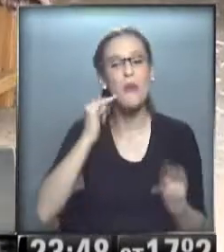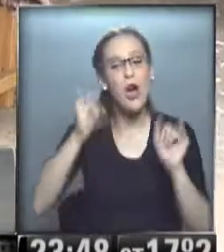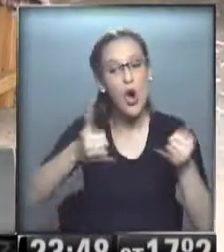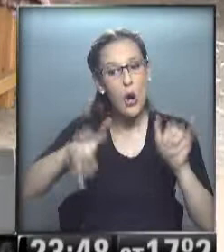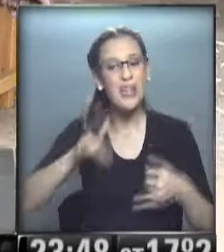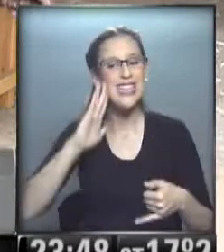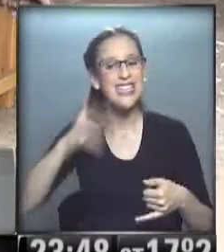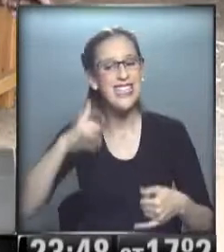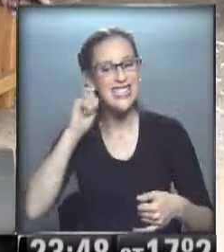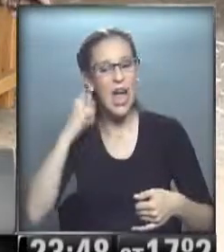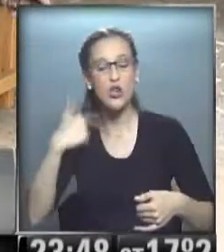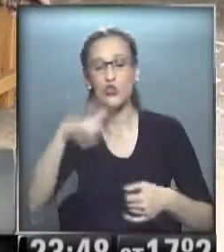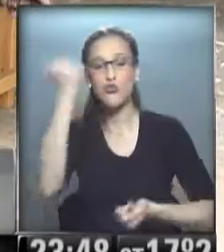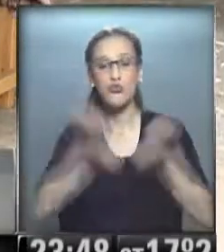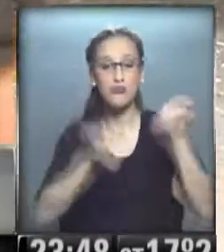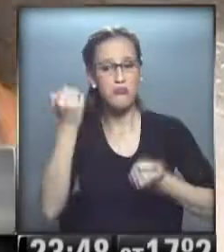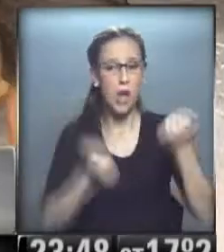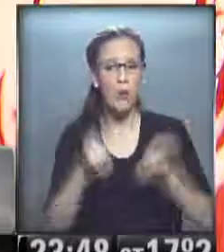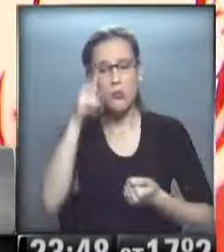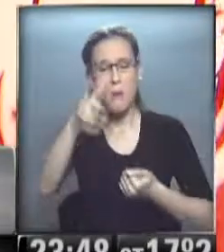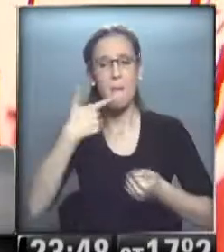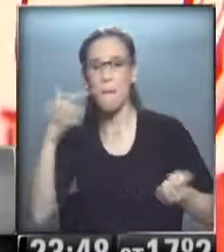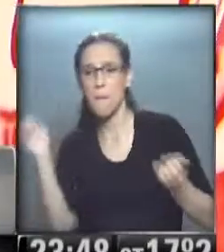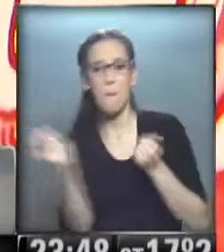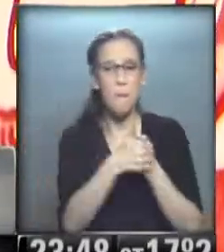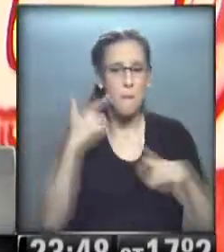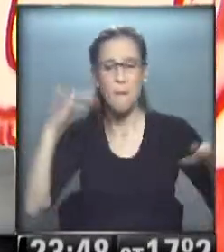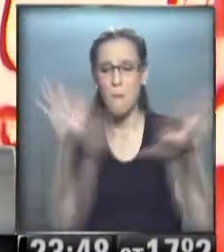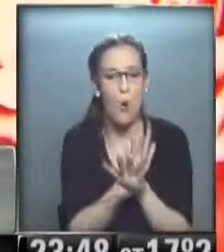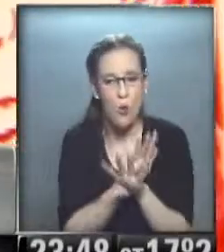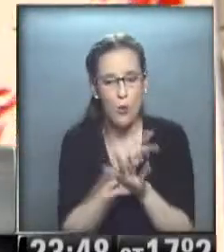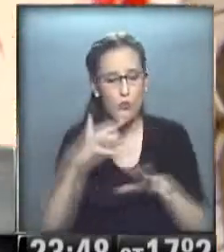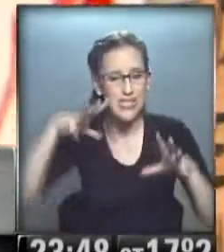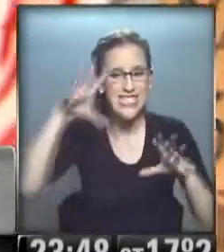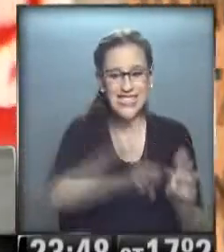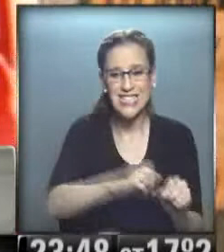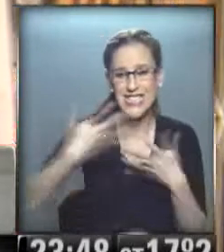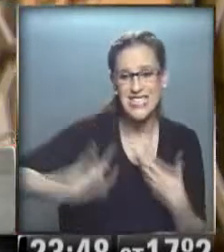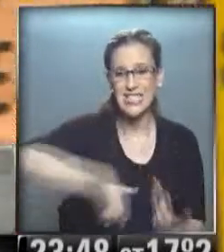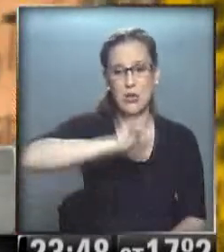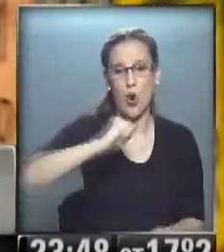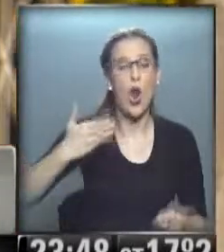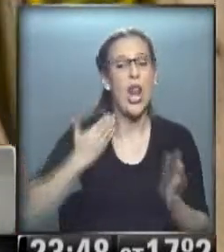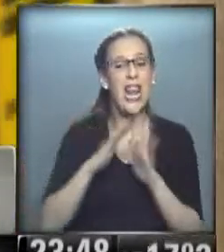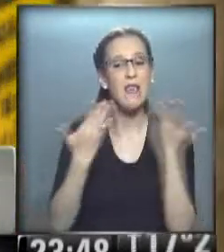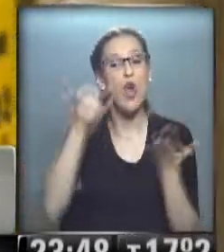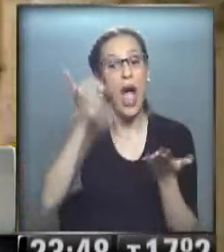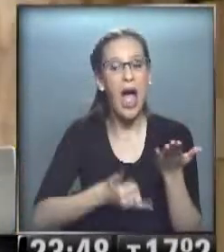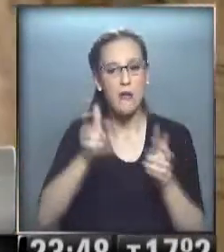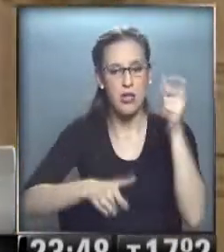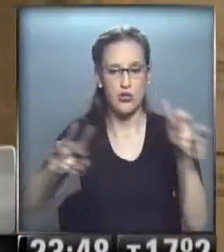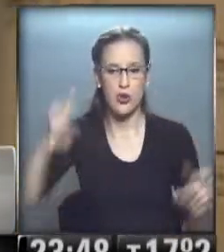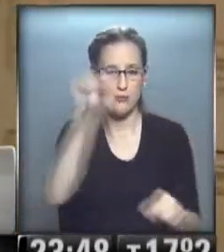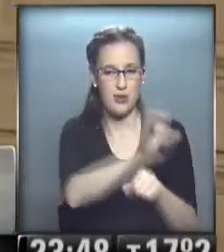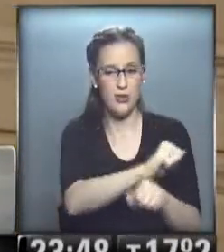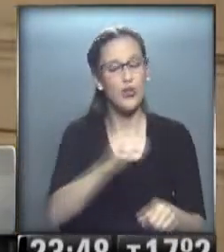años fue interceptado por un patrullero y trasladado al destacamento policial. El libro en el que se anotaba el ingreso de los detenidos fue adulterado y